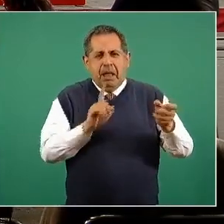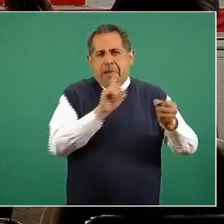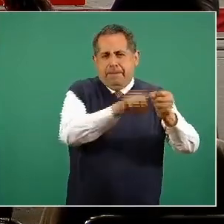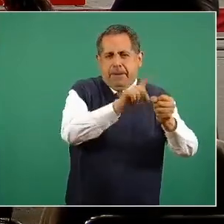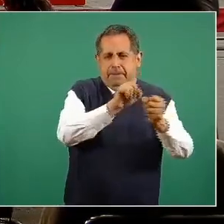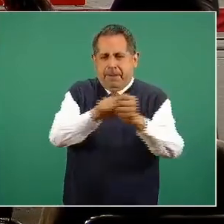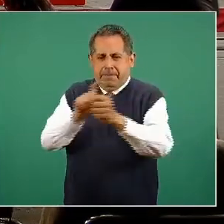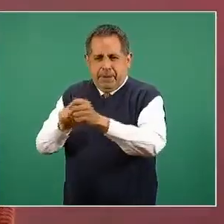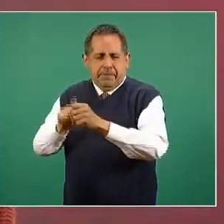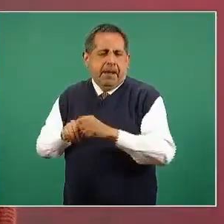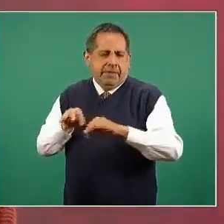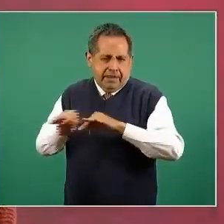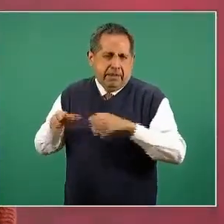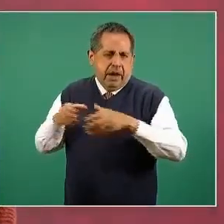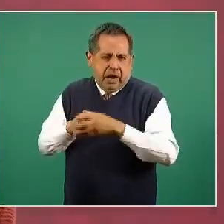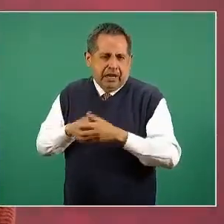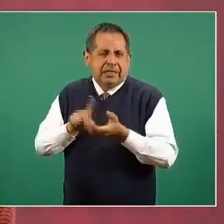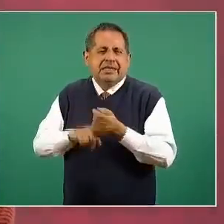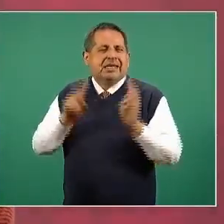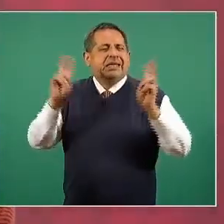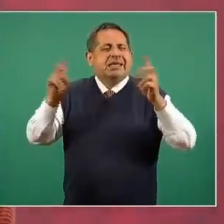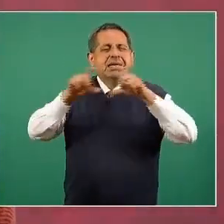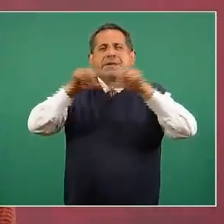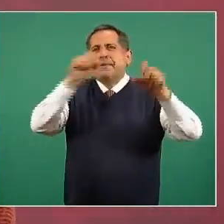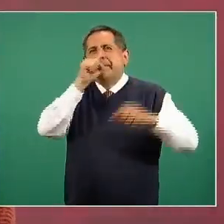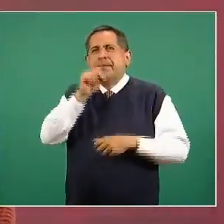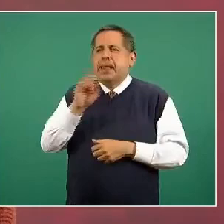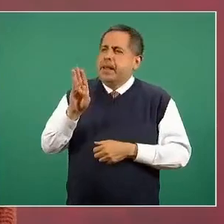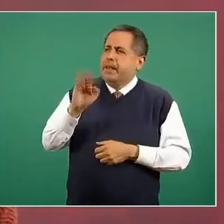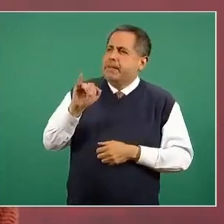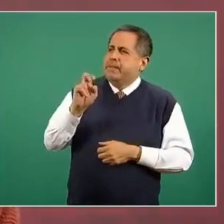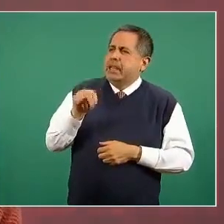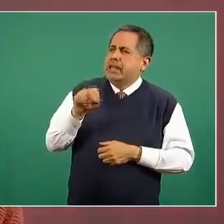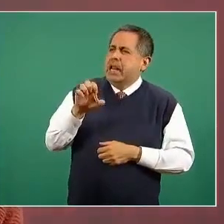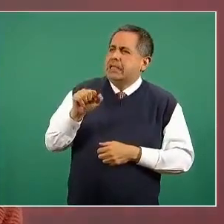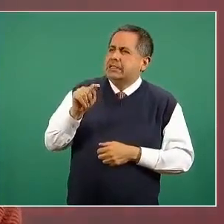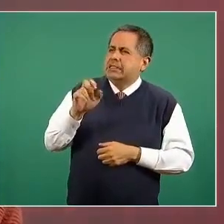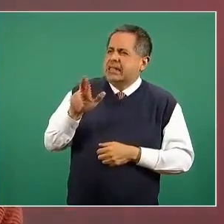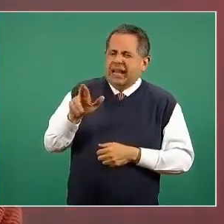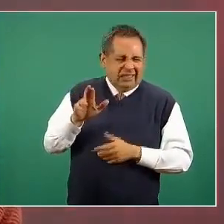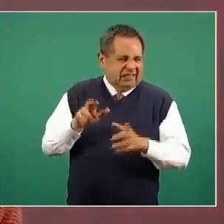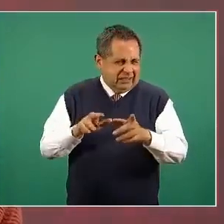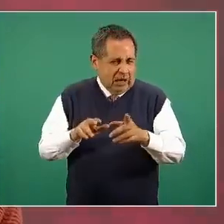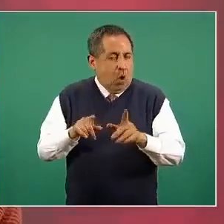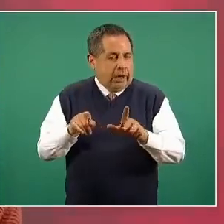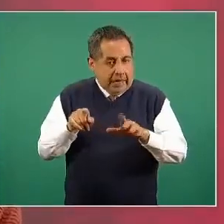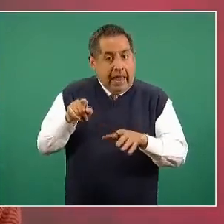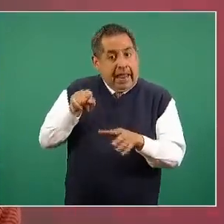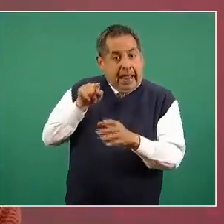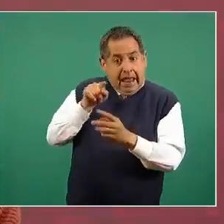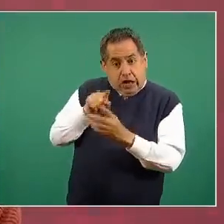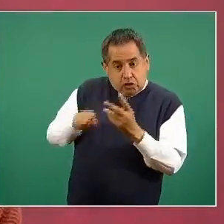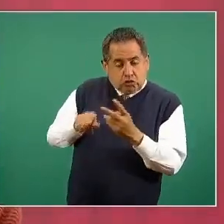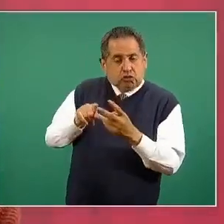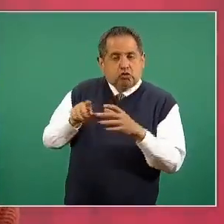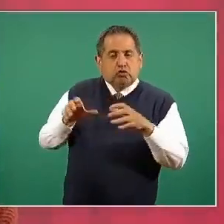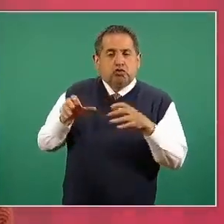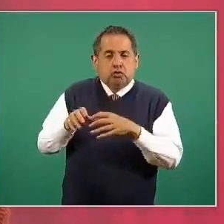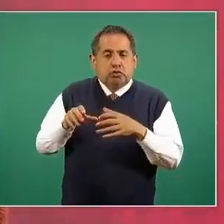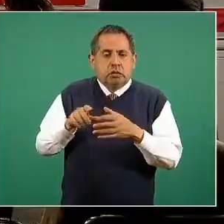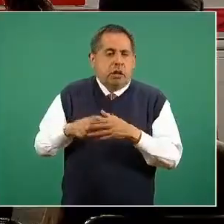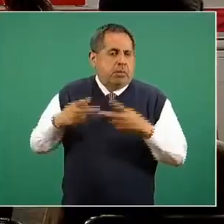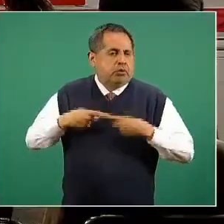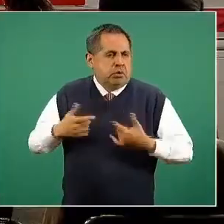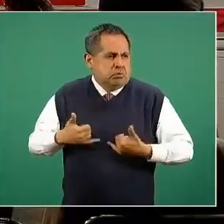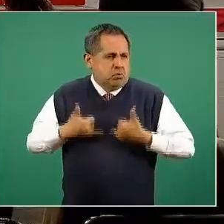integradores del bienestar, como se les ha llamado desde el inicio de esta administración. Y estas personas son en general